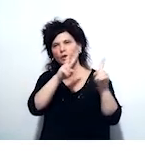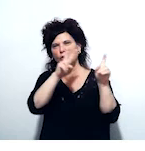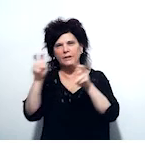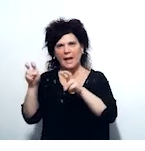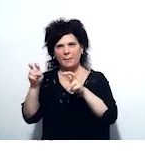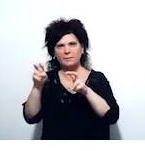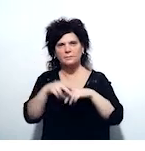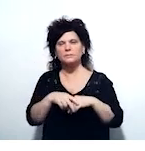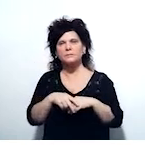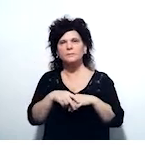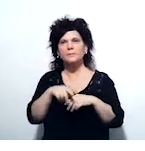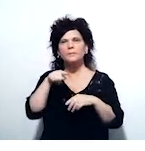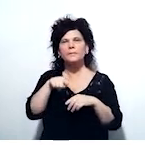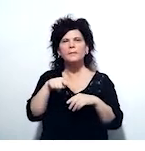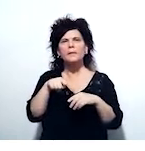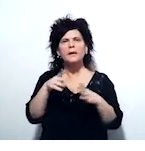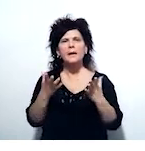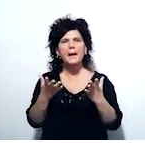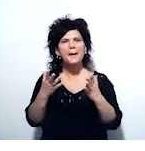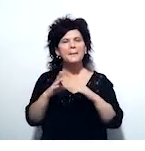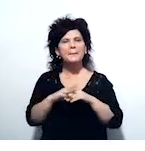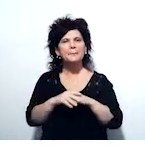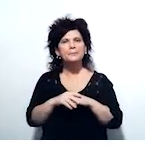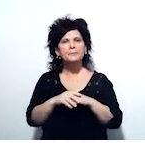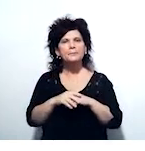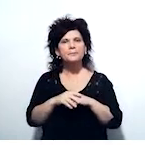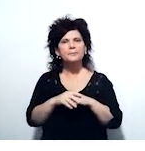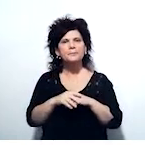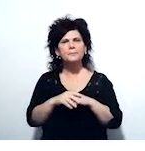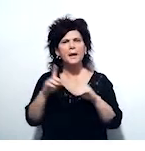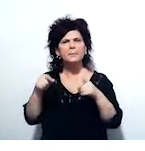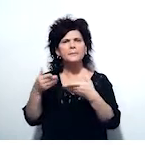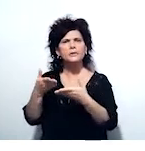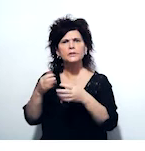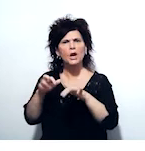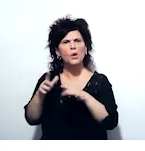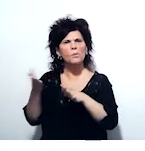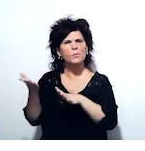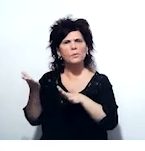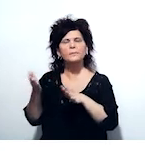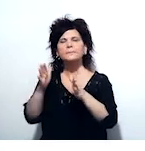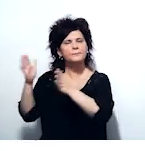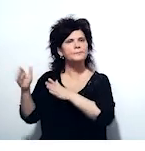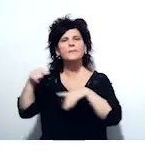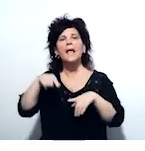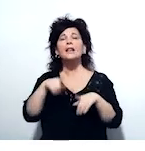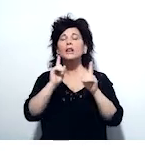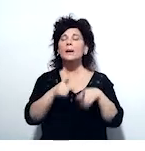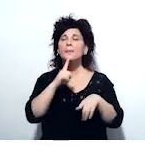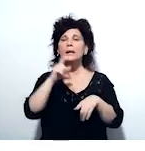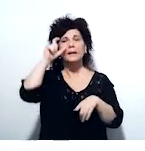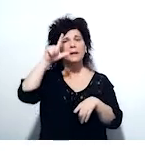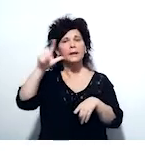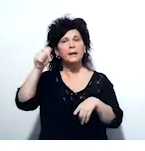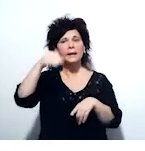Acá, no sé por qué ha salido mal, estoy perdida, algo pasó con la compu. Este también es la página de Telam.